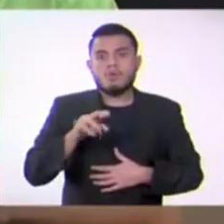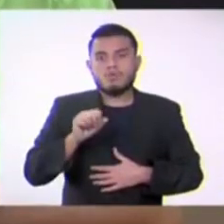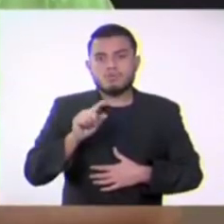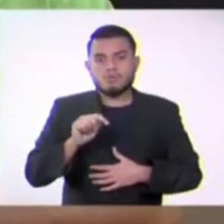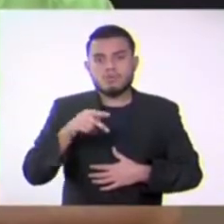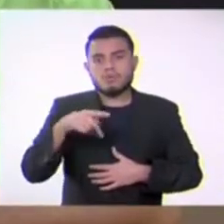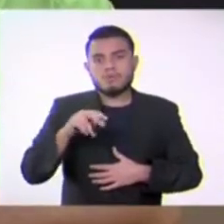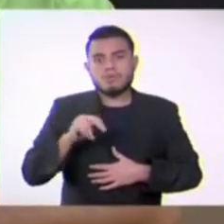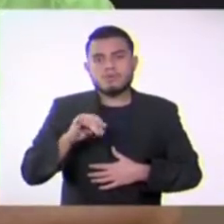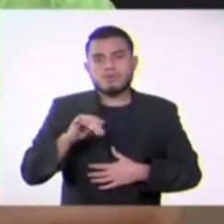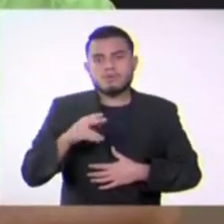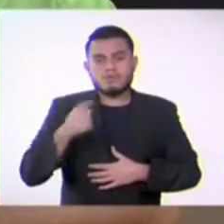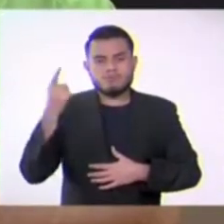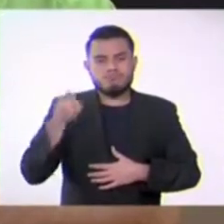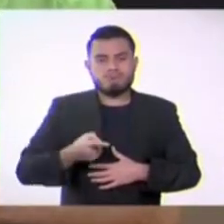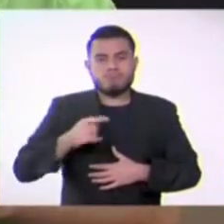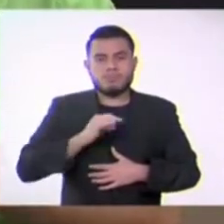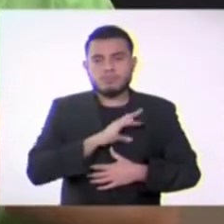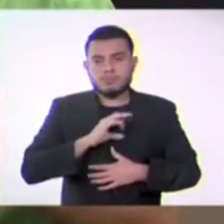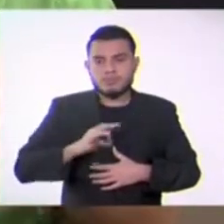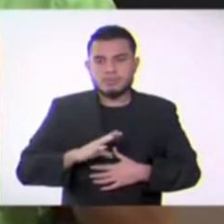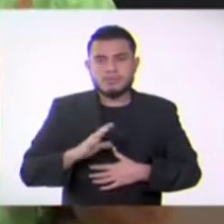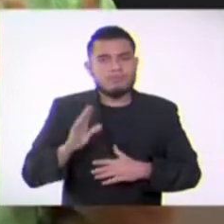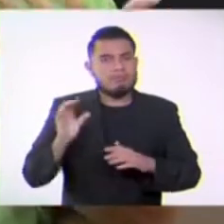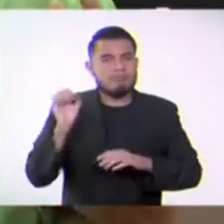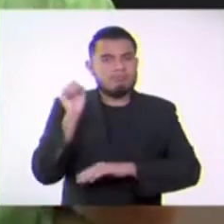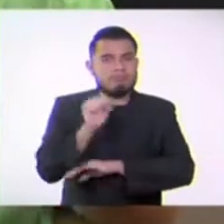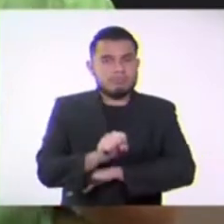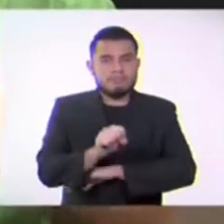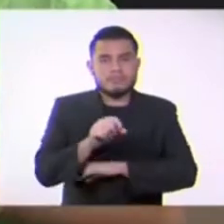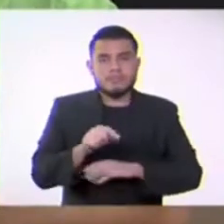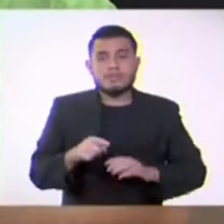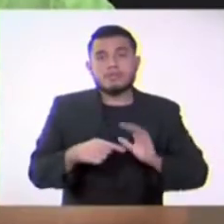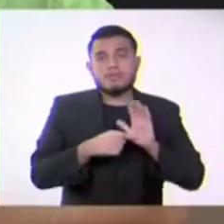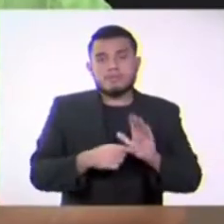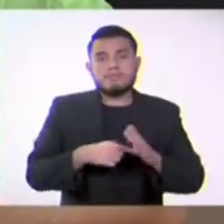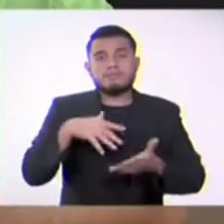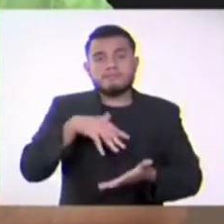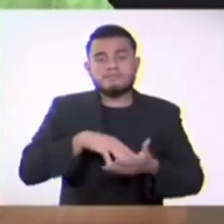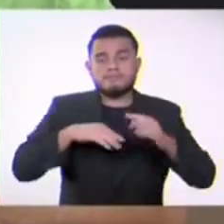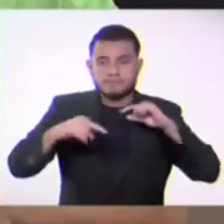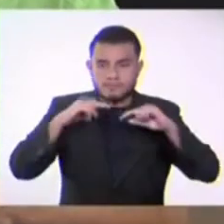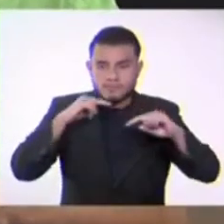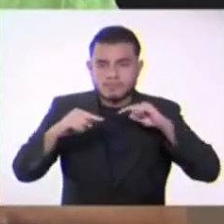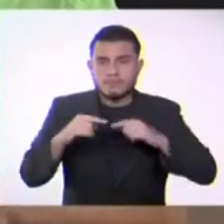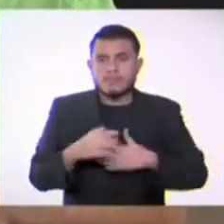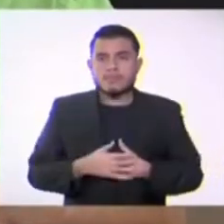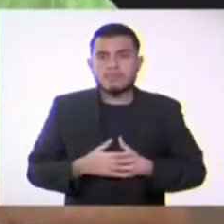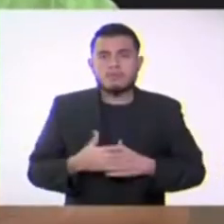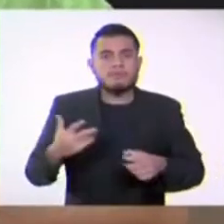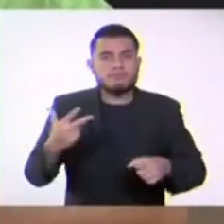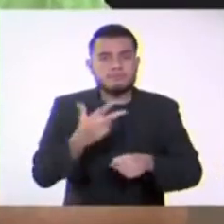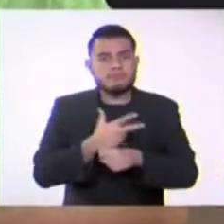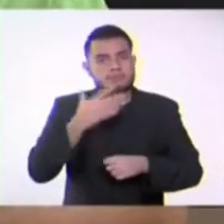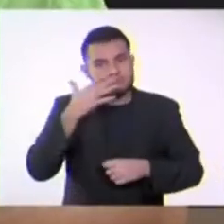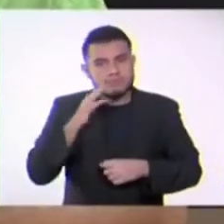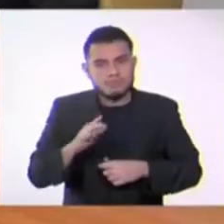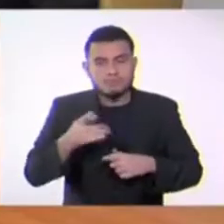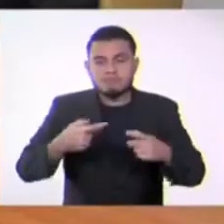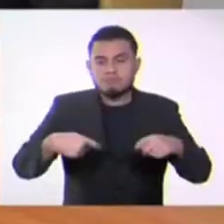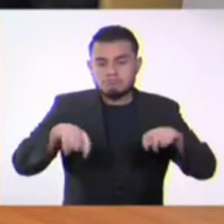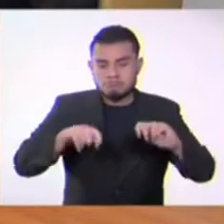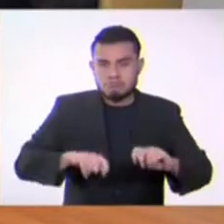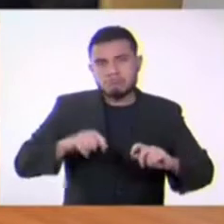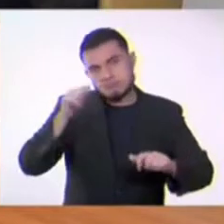larga dictadura en Chile. Se empiezan a dar muestras de democratización. Guatemala, por ejemplo, firma los acuerdos de